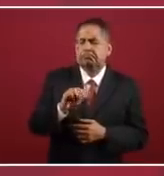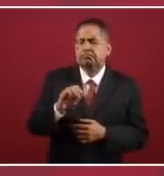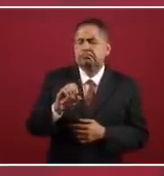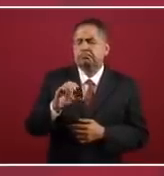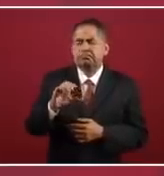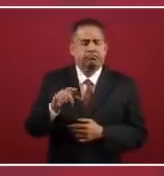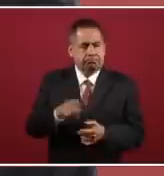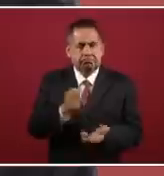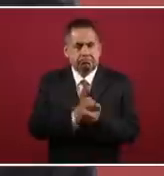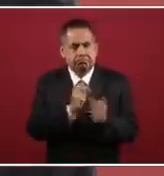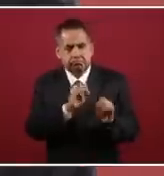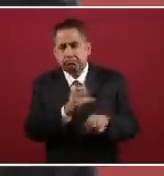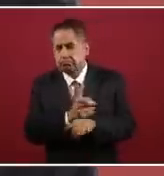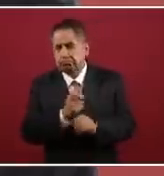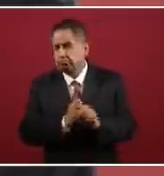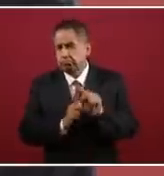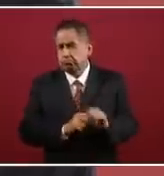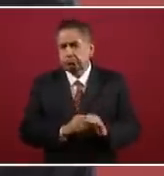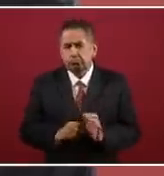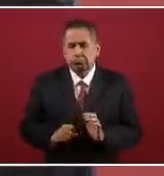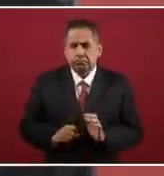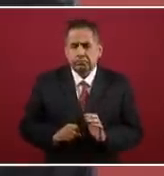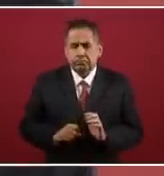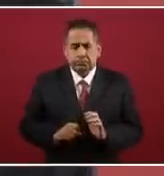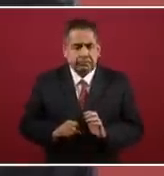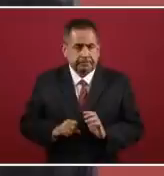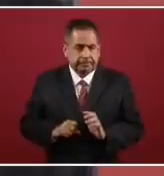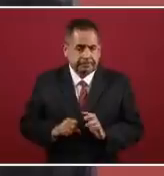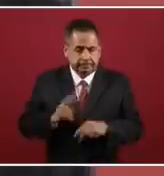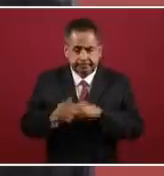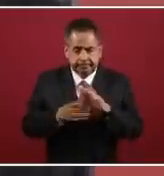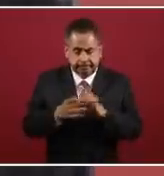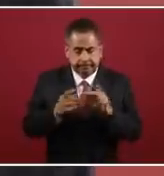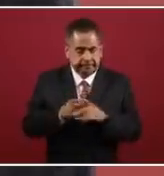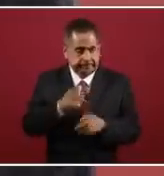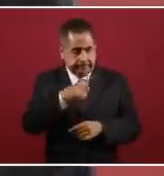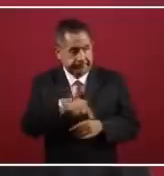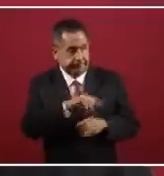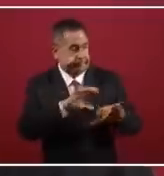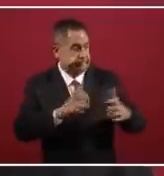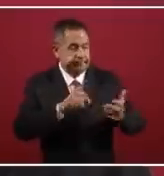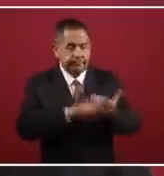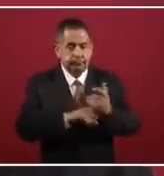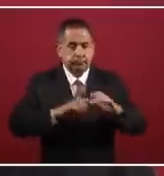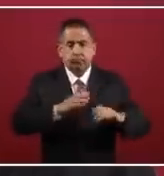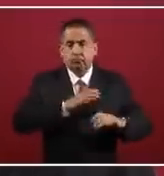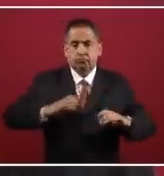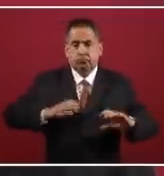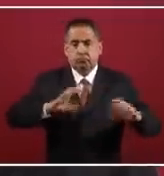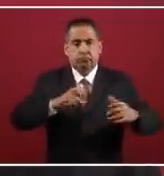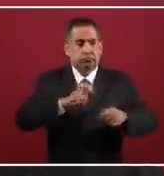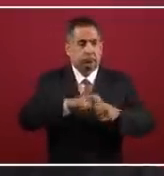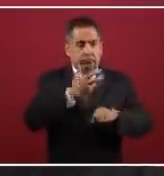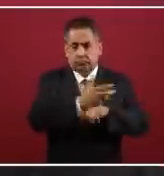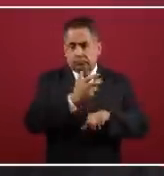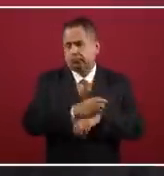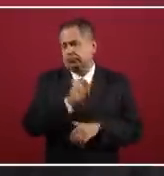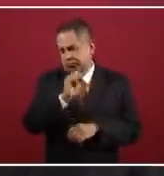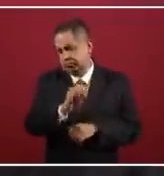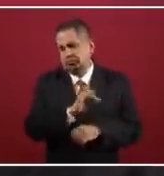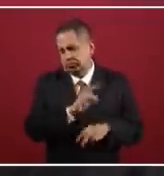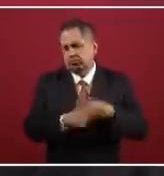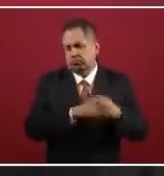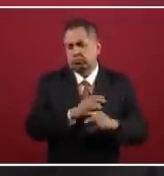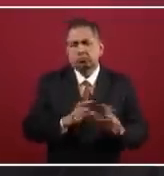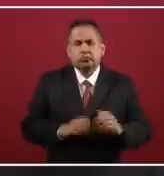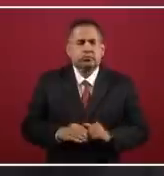tratado, la aprobación del tratado por parte del Congreso en Estados Unidos y lo